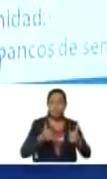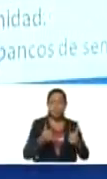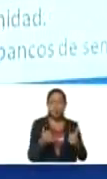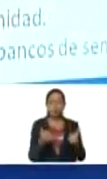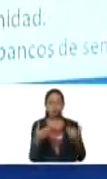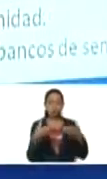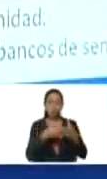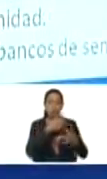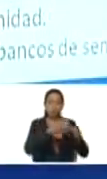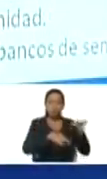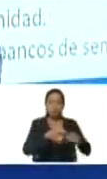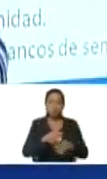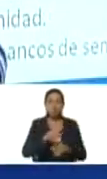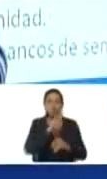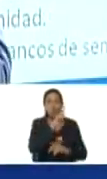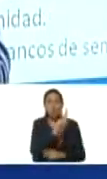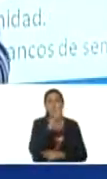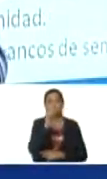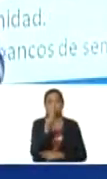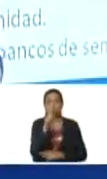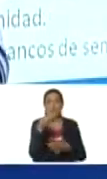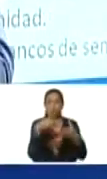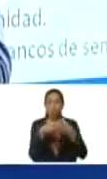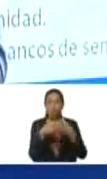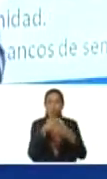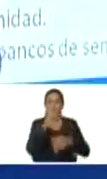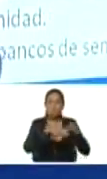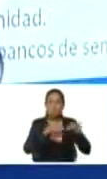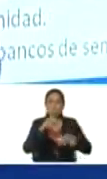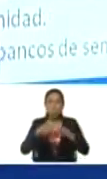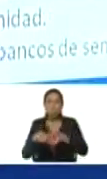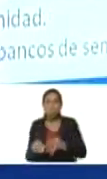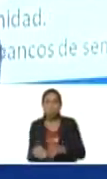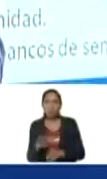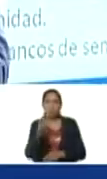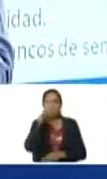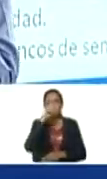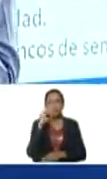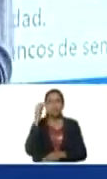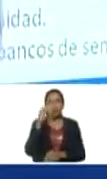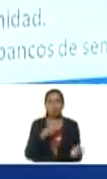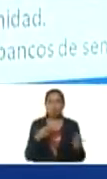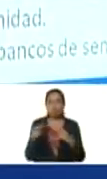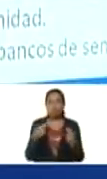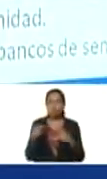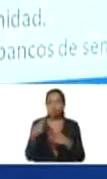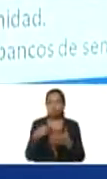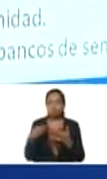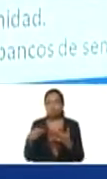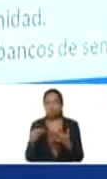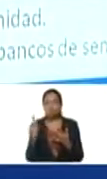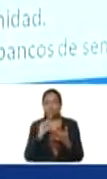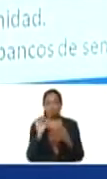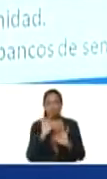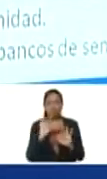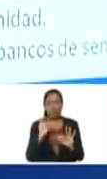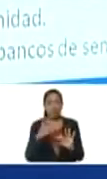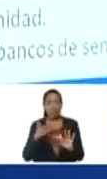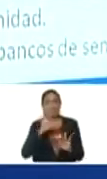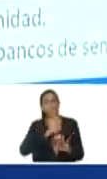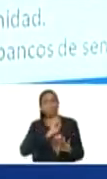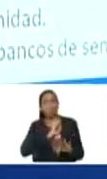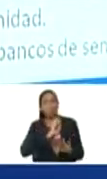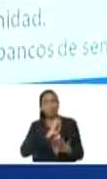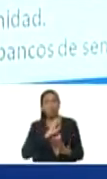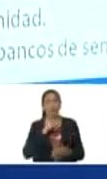Son 11 rubros, presidente, que en los próximos 4 años Miranda no va a necesitar ni exportar del exterior ni del interior del país.